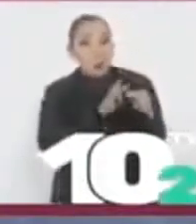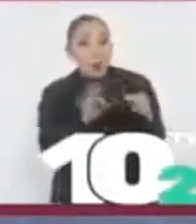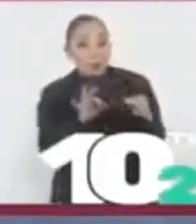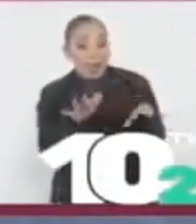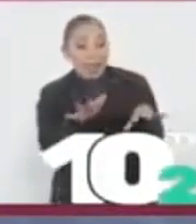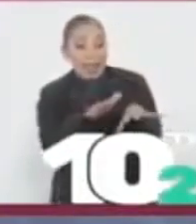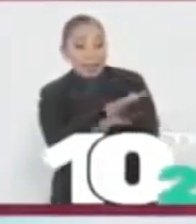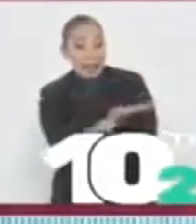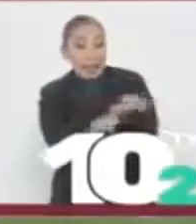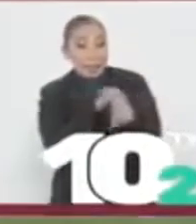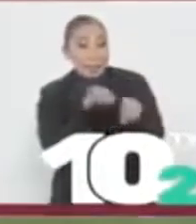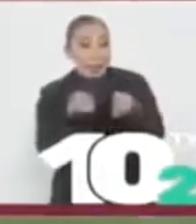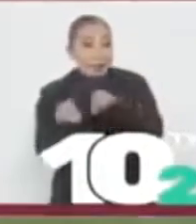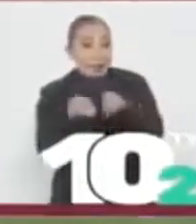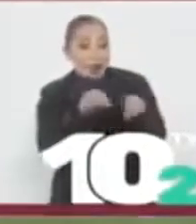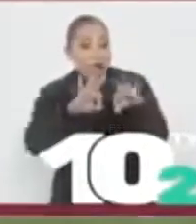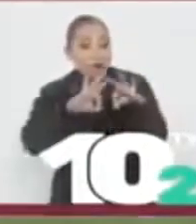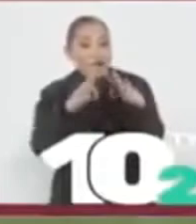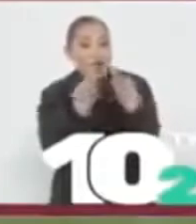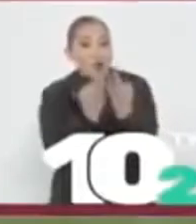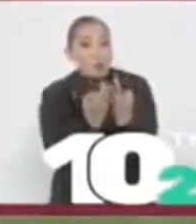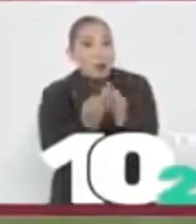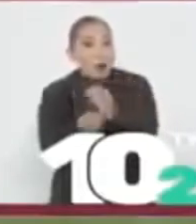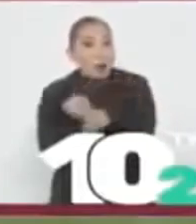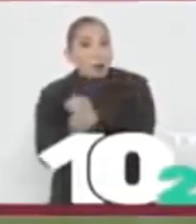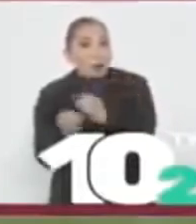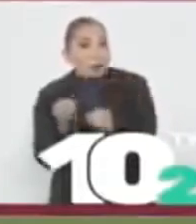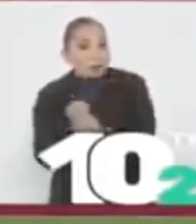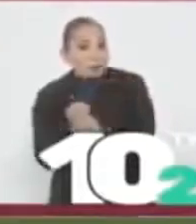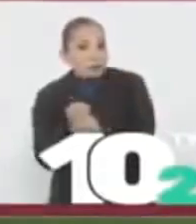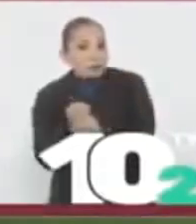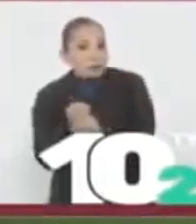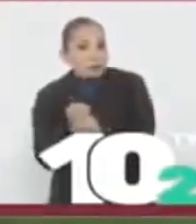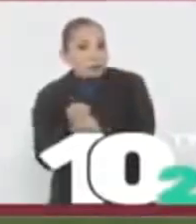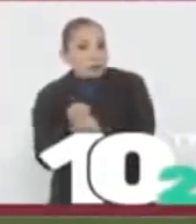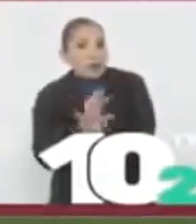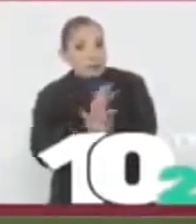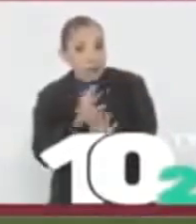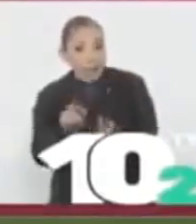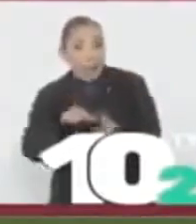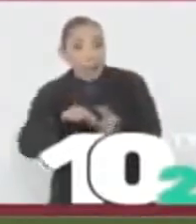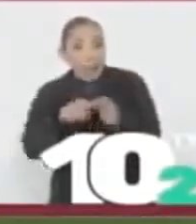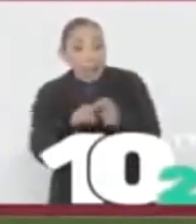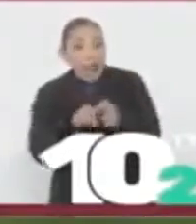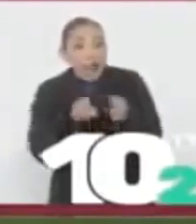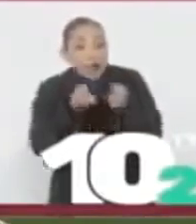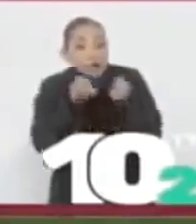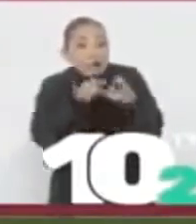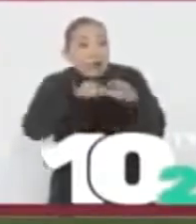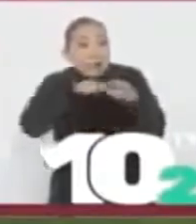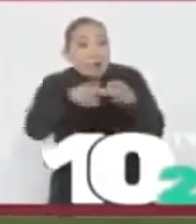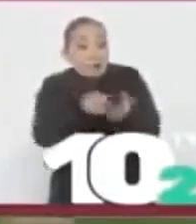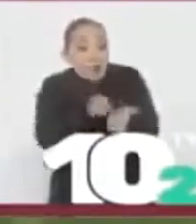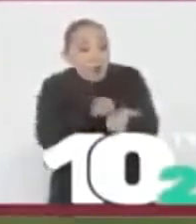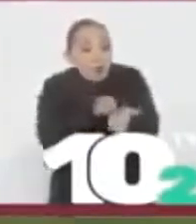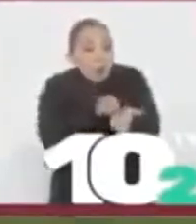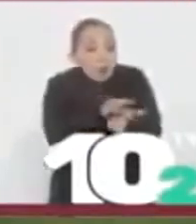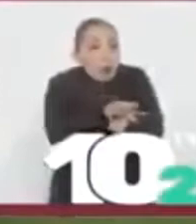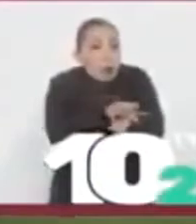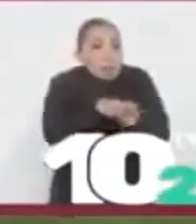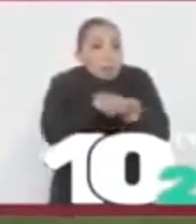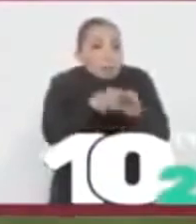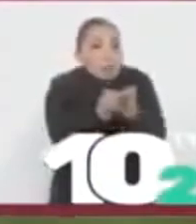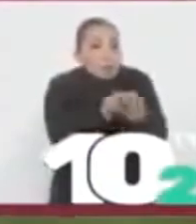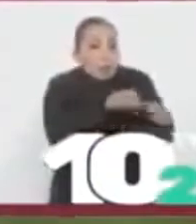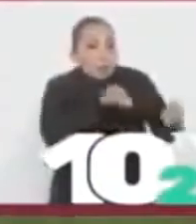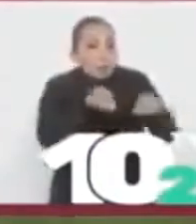aquello capaz de modificar el movimiento o la forma de los objetos. Una vez aplicada la fuerza inicial, que es la que produjo